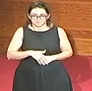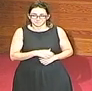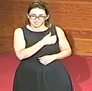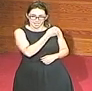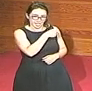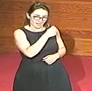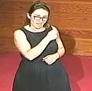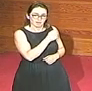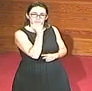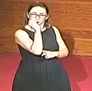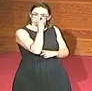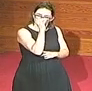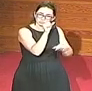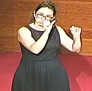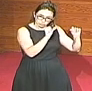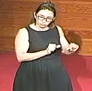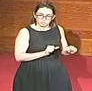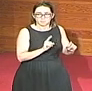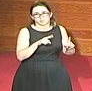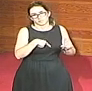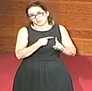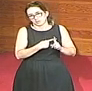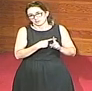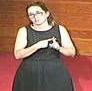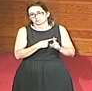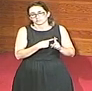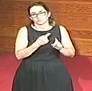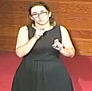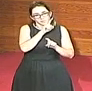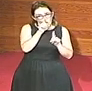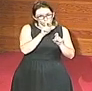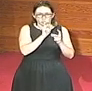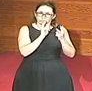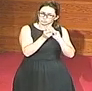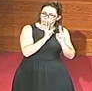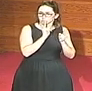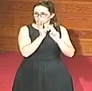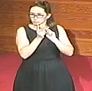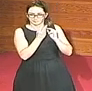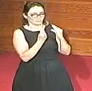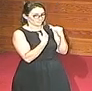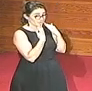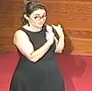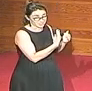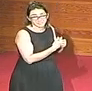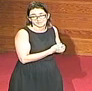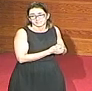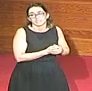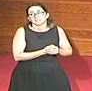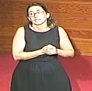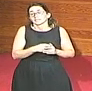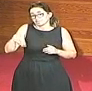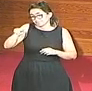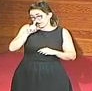por su ponencia como por la dedicación a todas las preguntas que ha recibido. Nada, les recordamos que